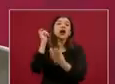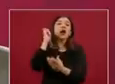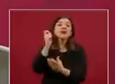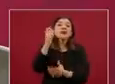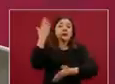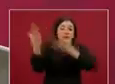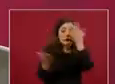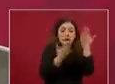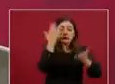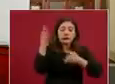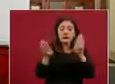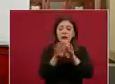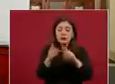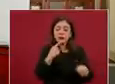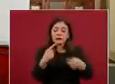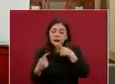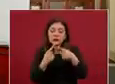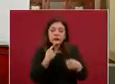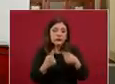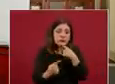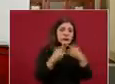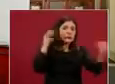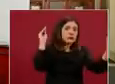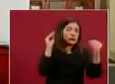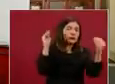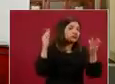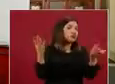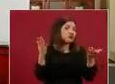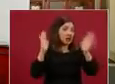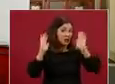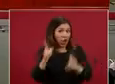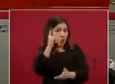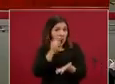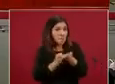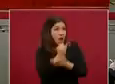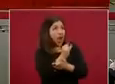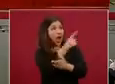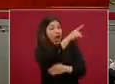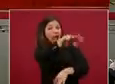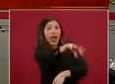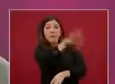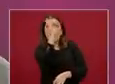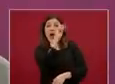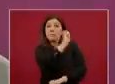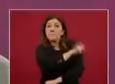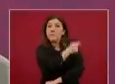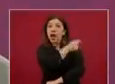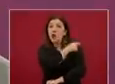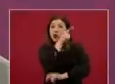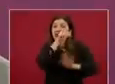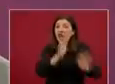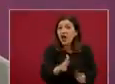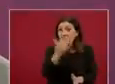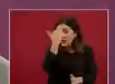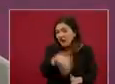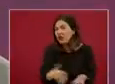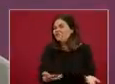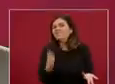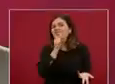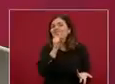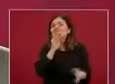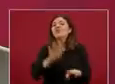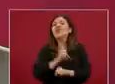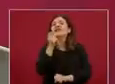a deliberaciones. En ningún país se ha definido un esquema de vacunación, precisamente porque todo depende de